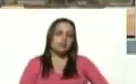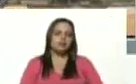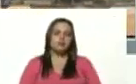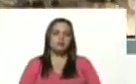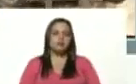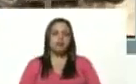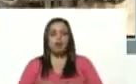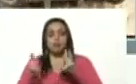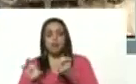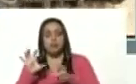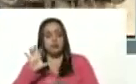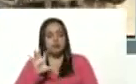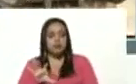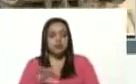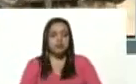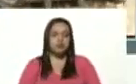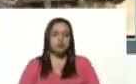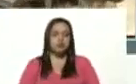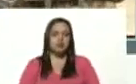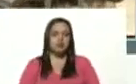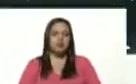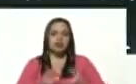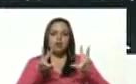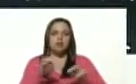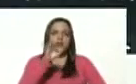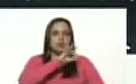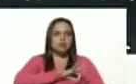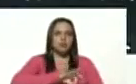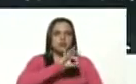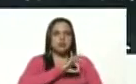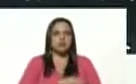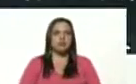un nuevo Estado, una nueva sociedad,